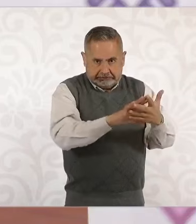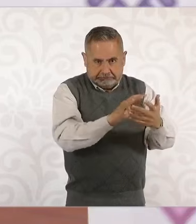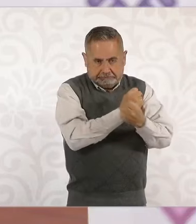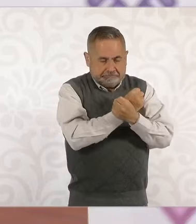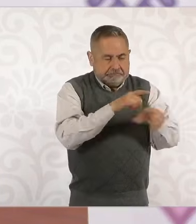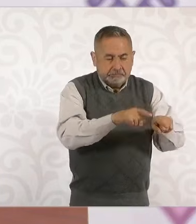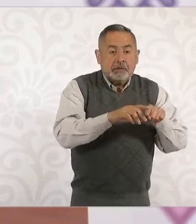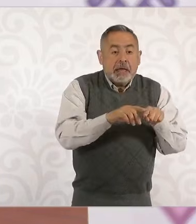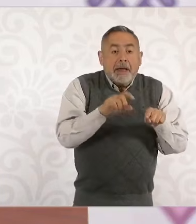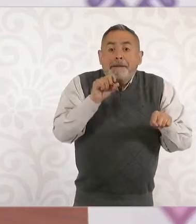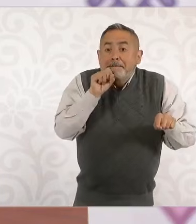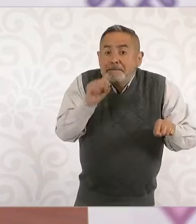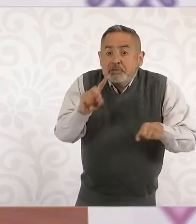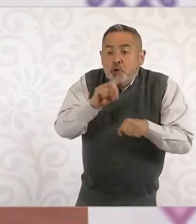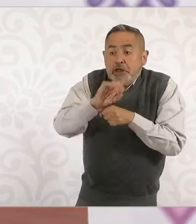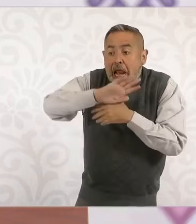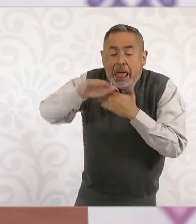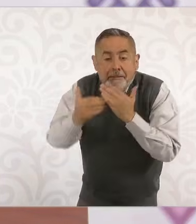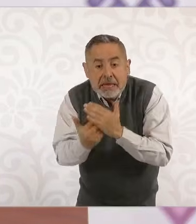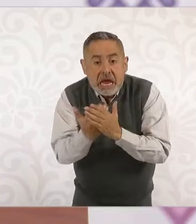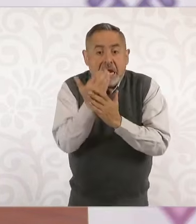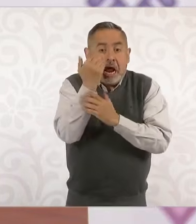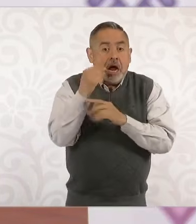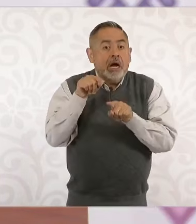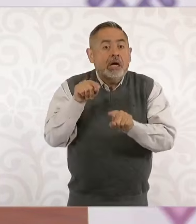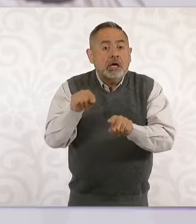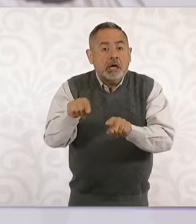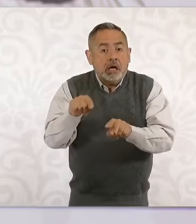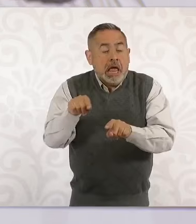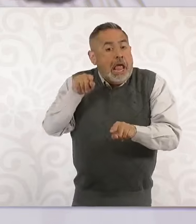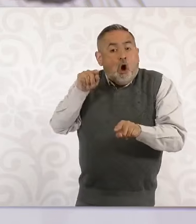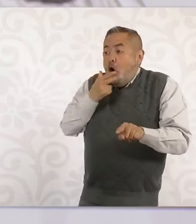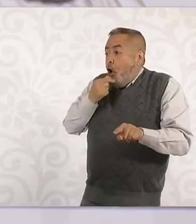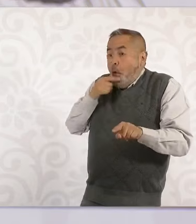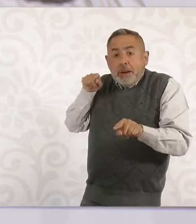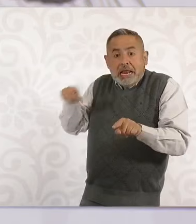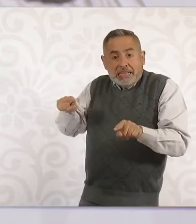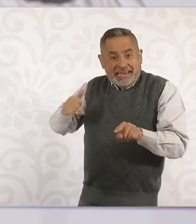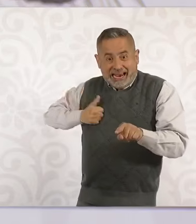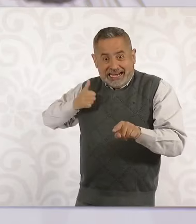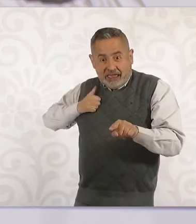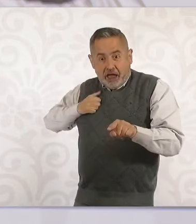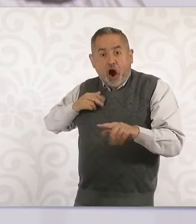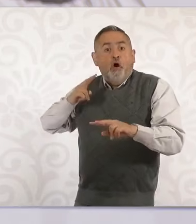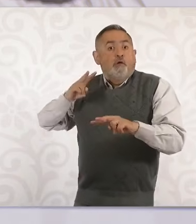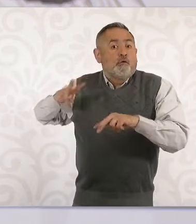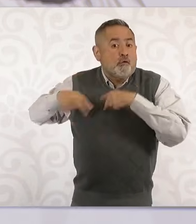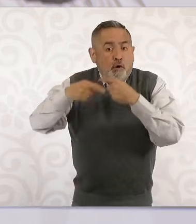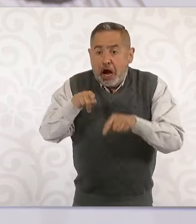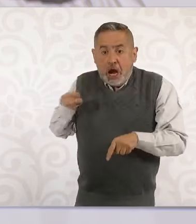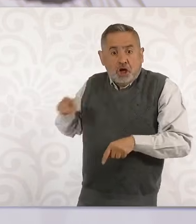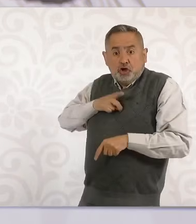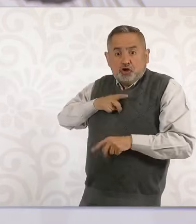misma madrugada se presentó ante la embajada esta persona